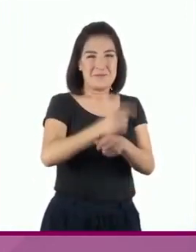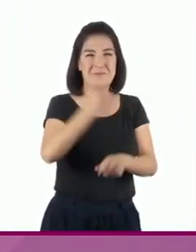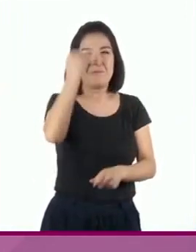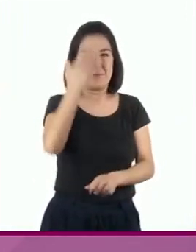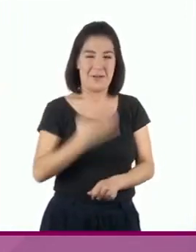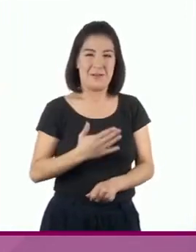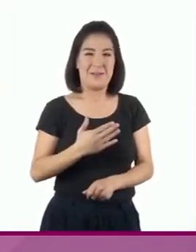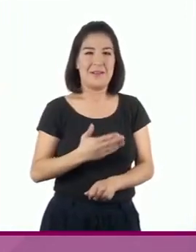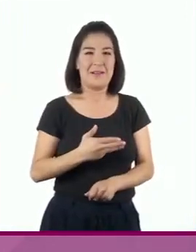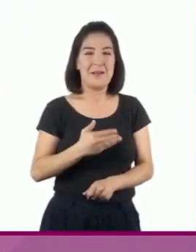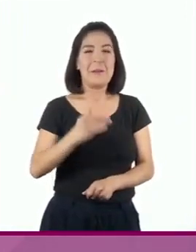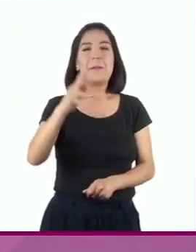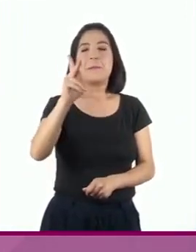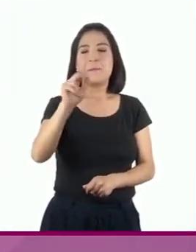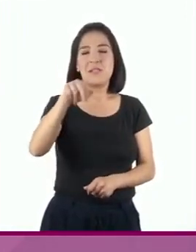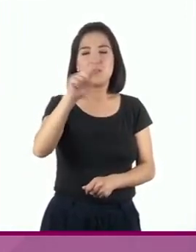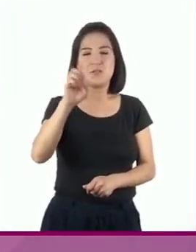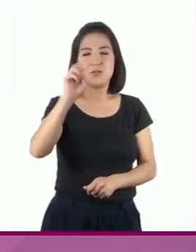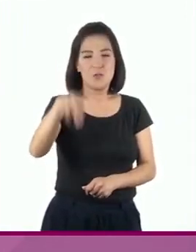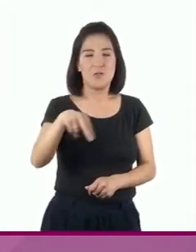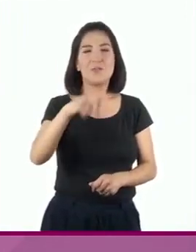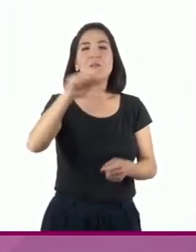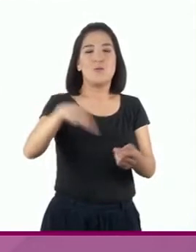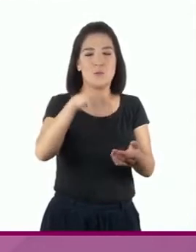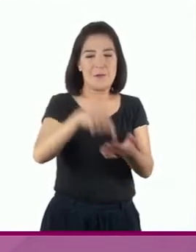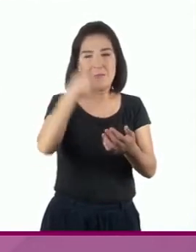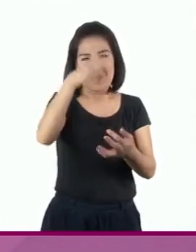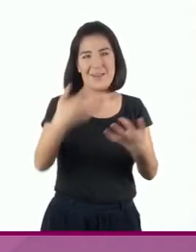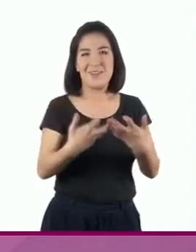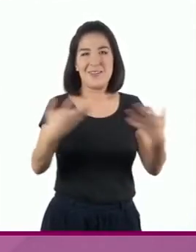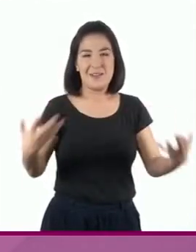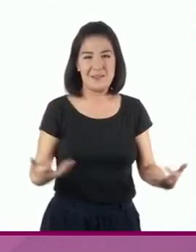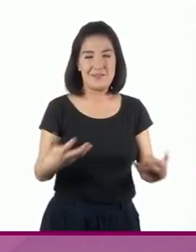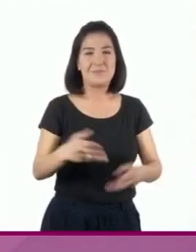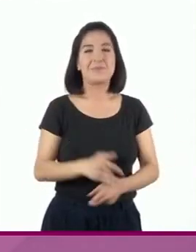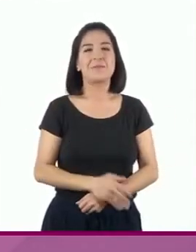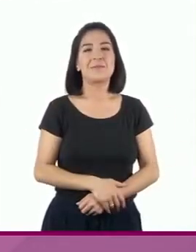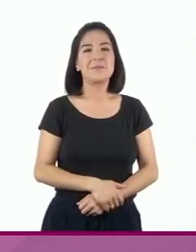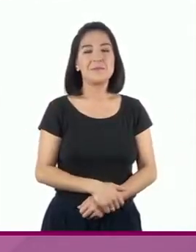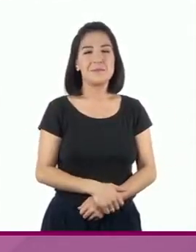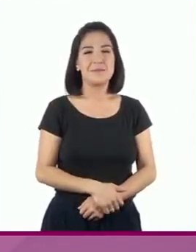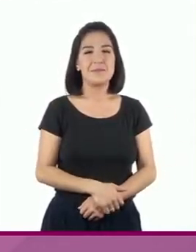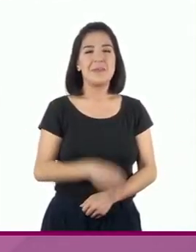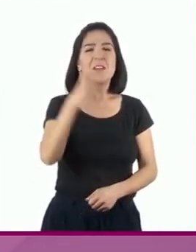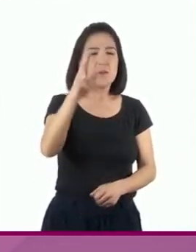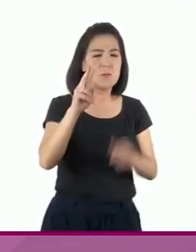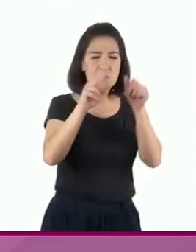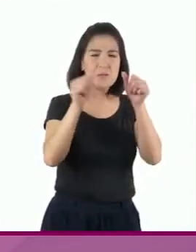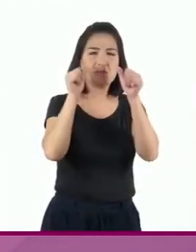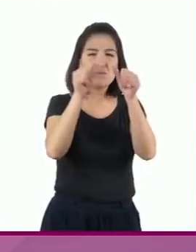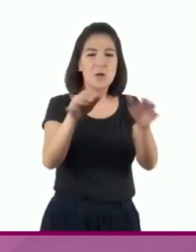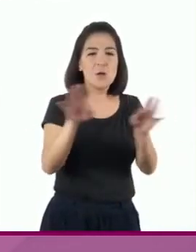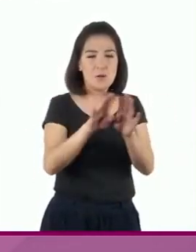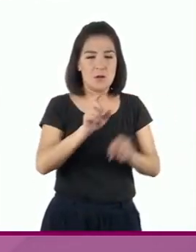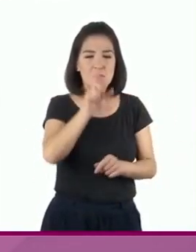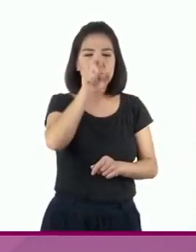Primero observarán los picos de las 4 especies diferentes de pinzones y después 4 tipos posibles de